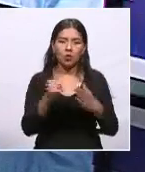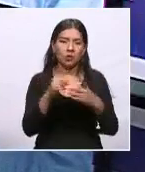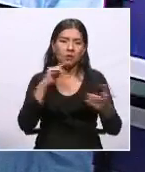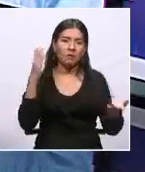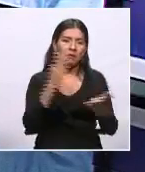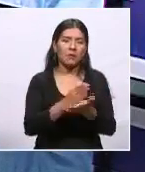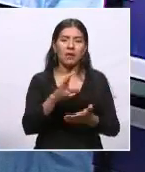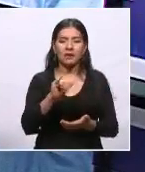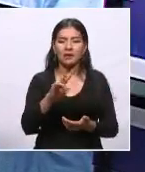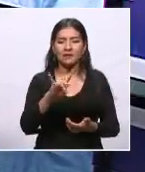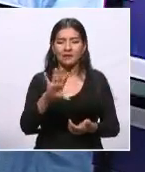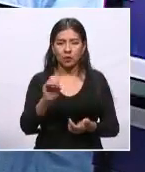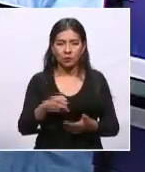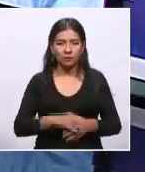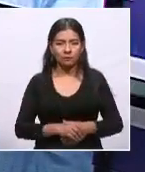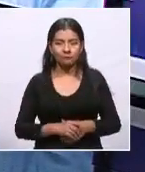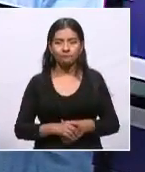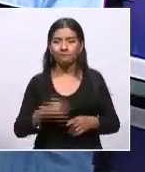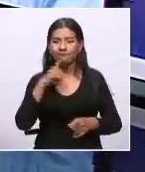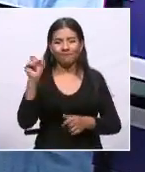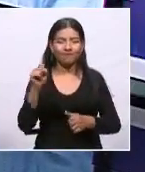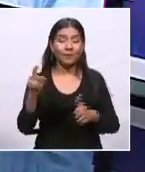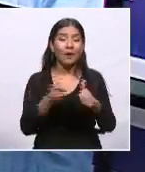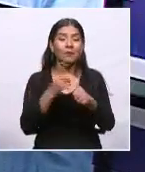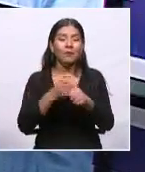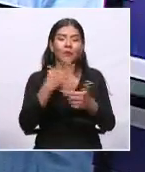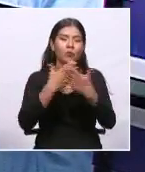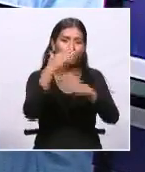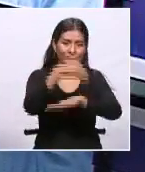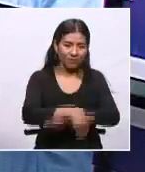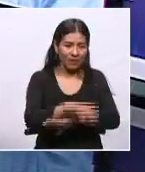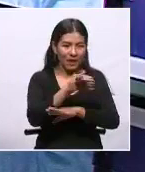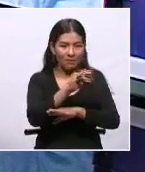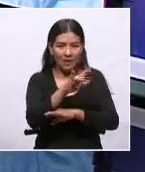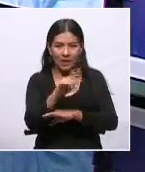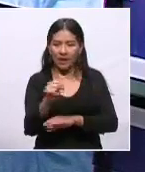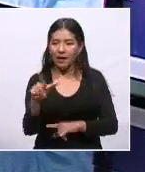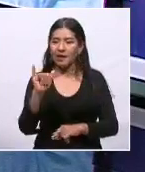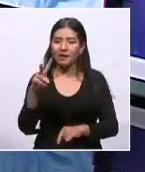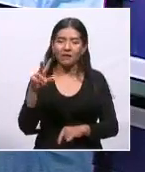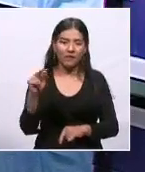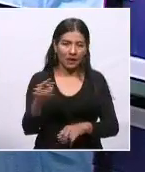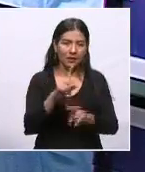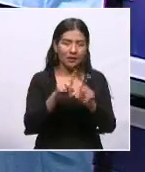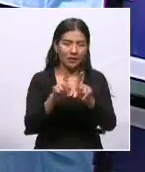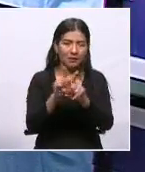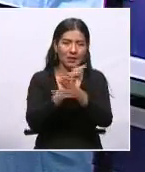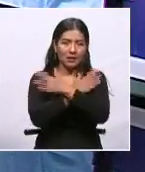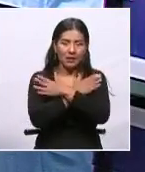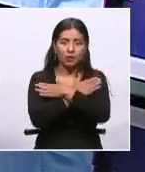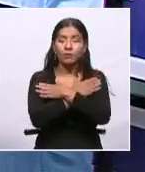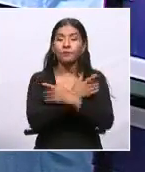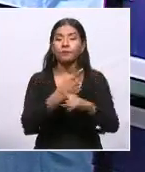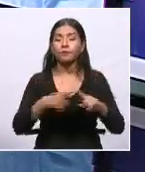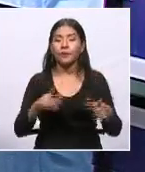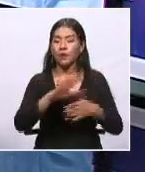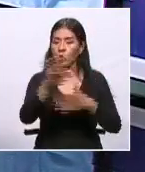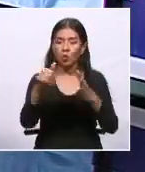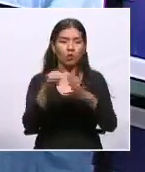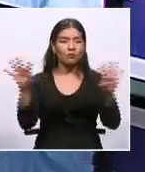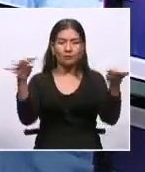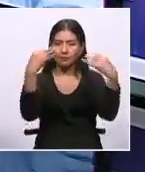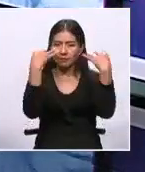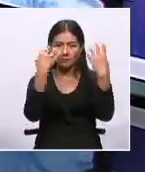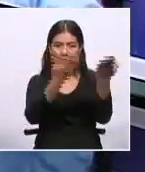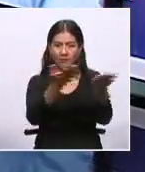cívico? Camila, muy buenas noches. Un saludo cordial también a Iván y a nuestros amables